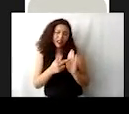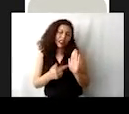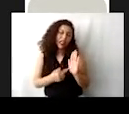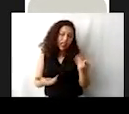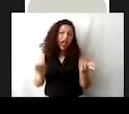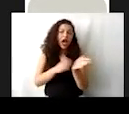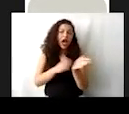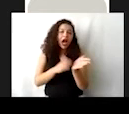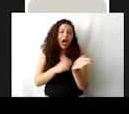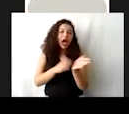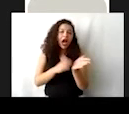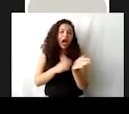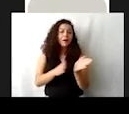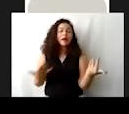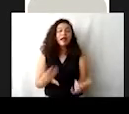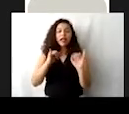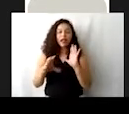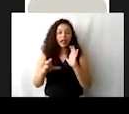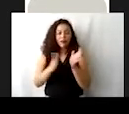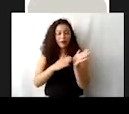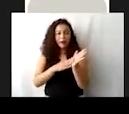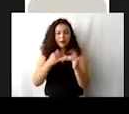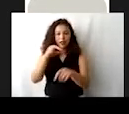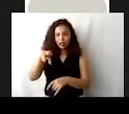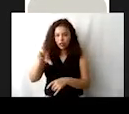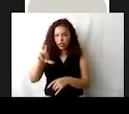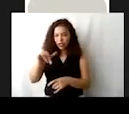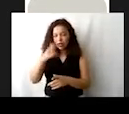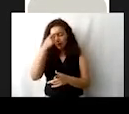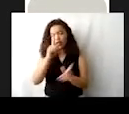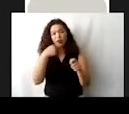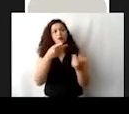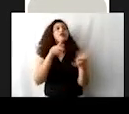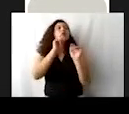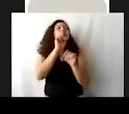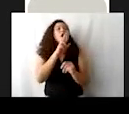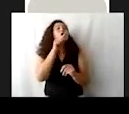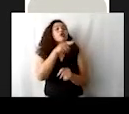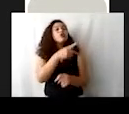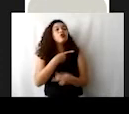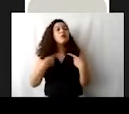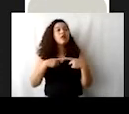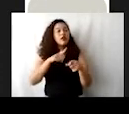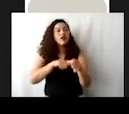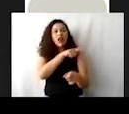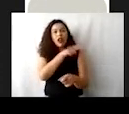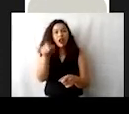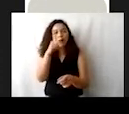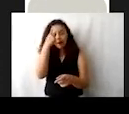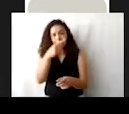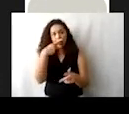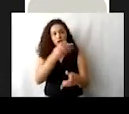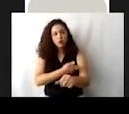el instrumento notarial para hacer su inscripción y ahí hacer el trámite